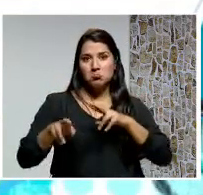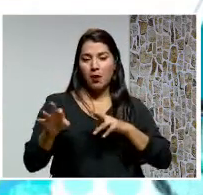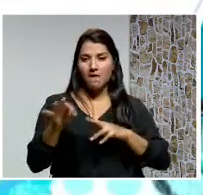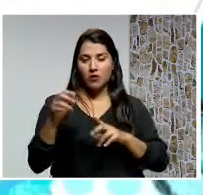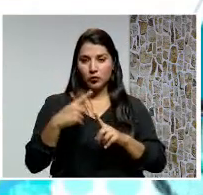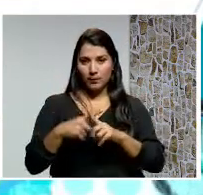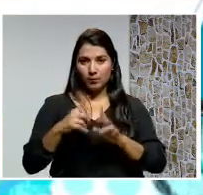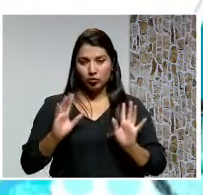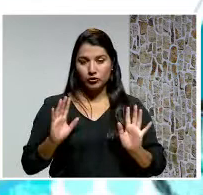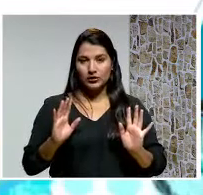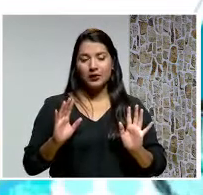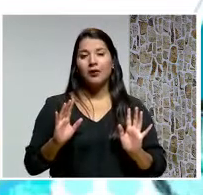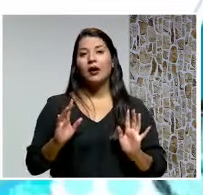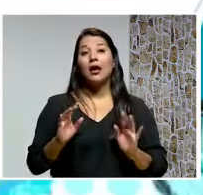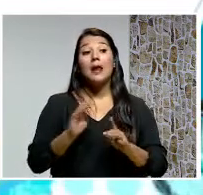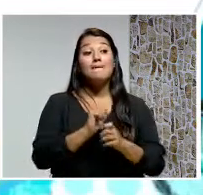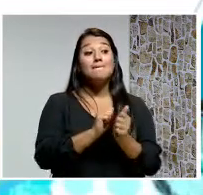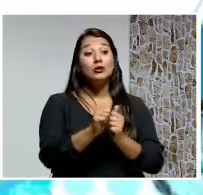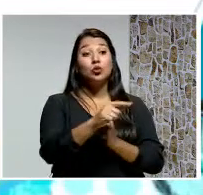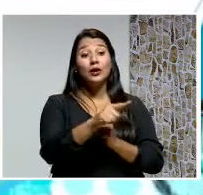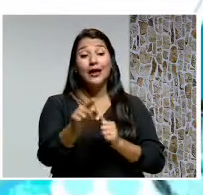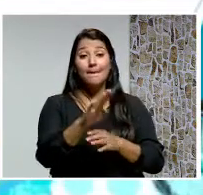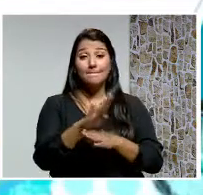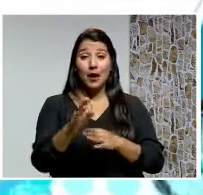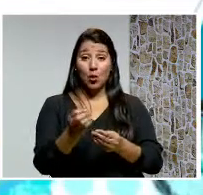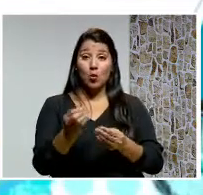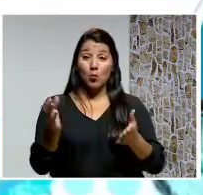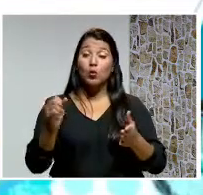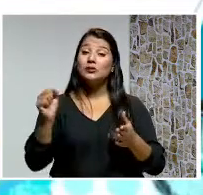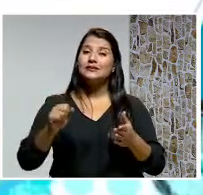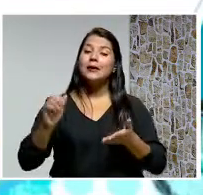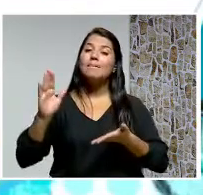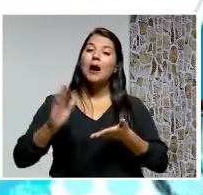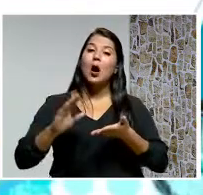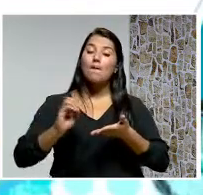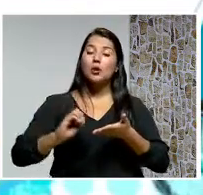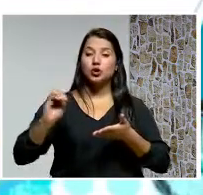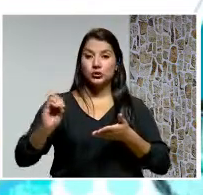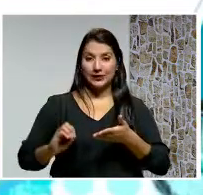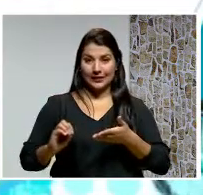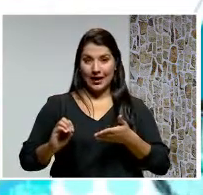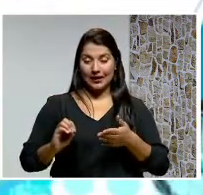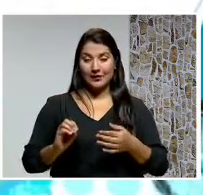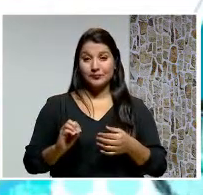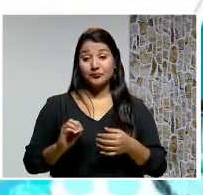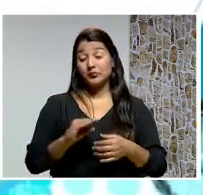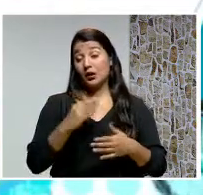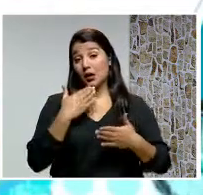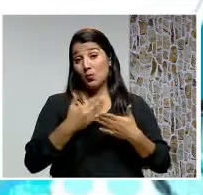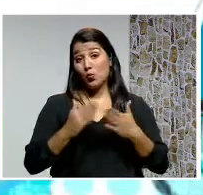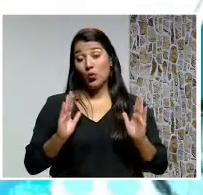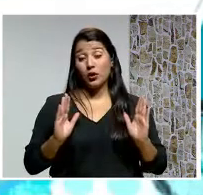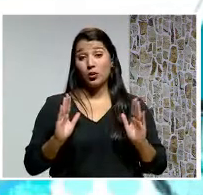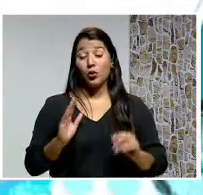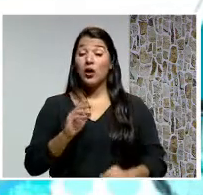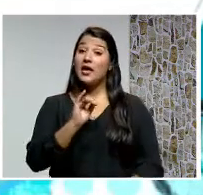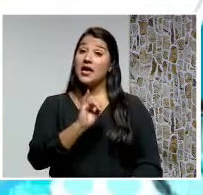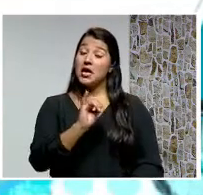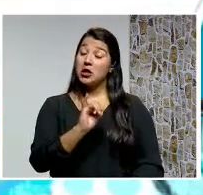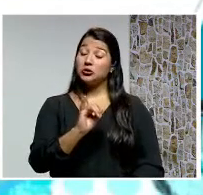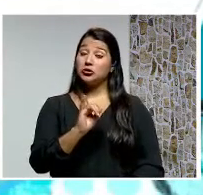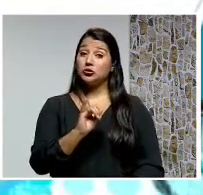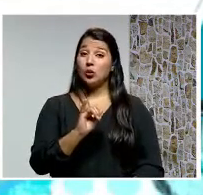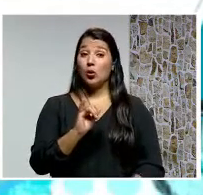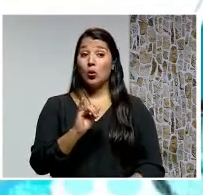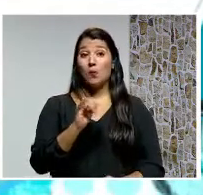mayoría de bancos públicos han reducido sus tasas de captación en los diferentes plazos, y bueno, eso está dando como